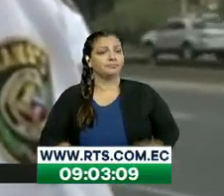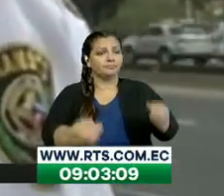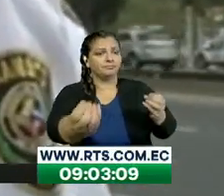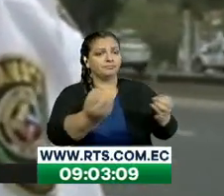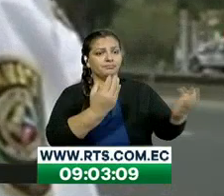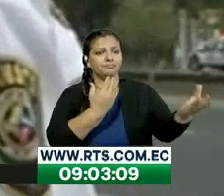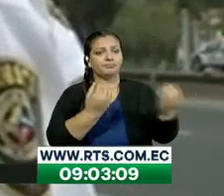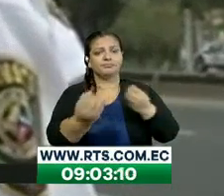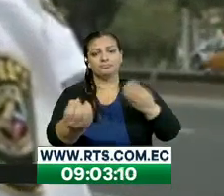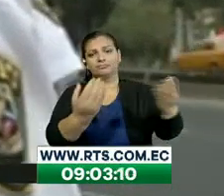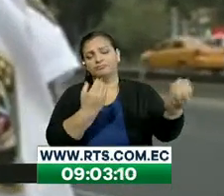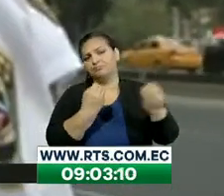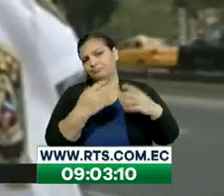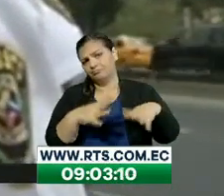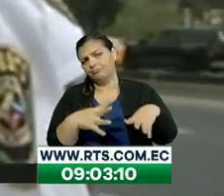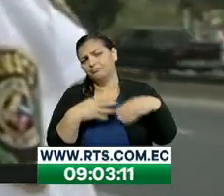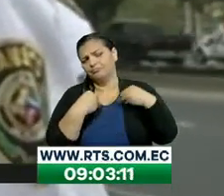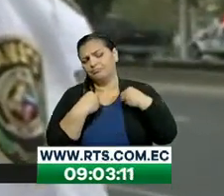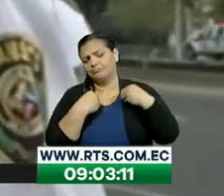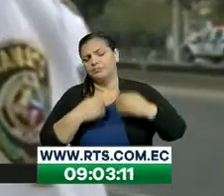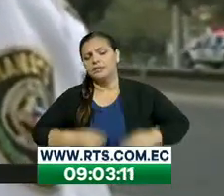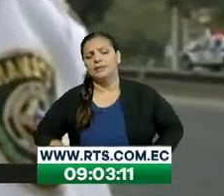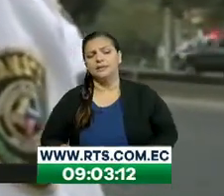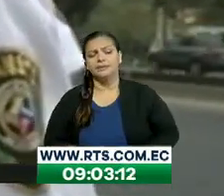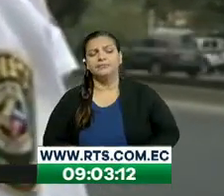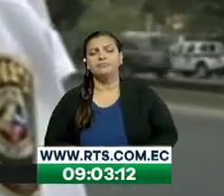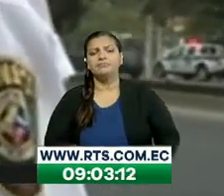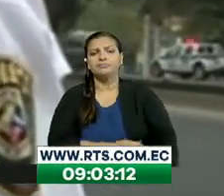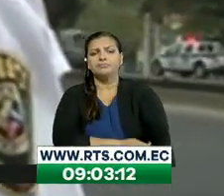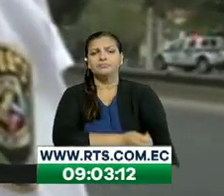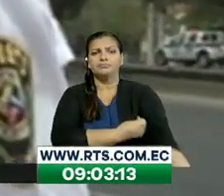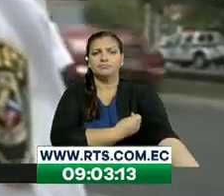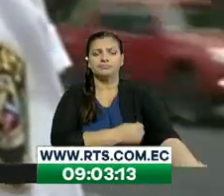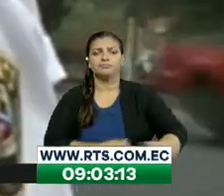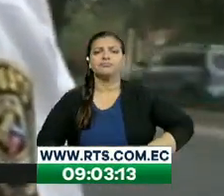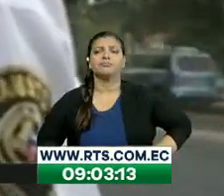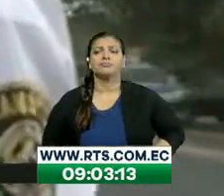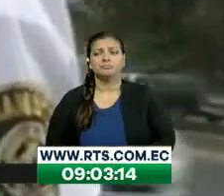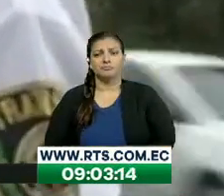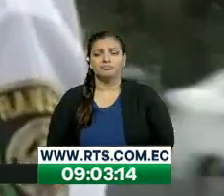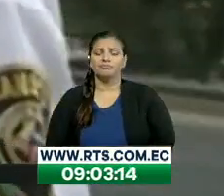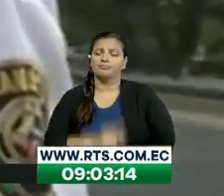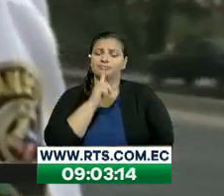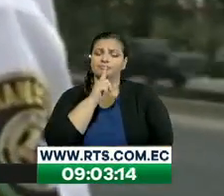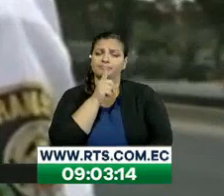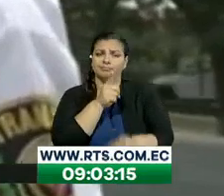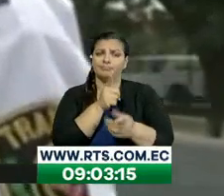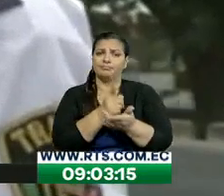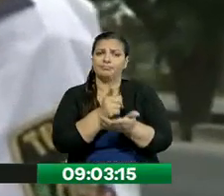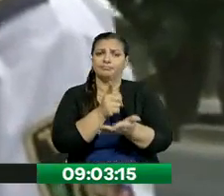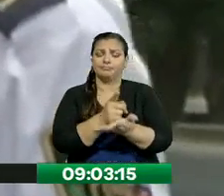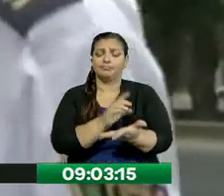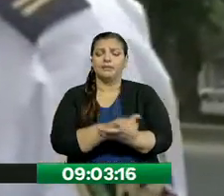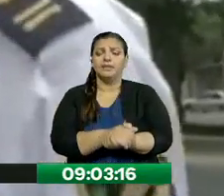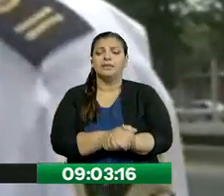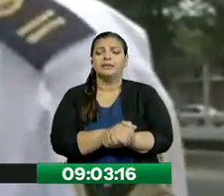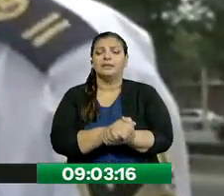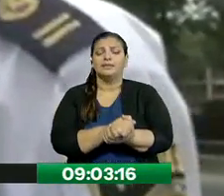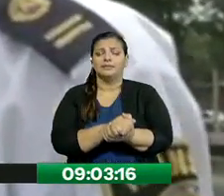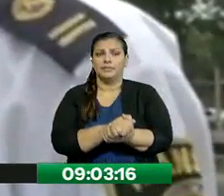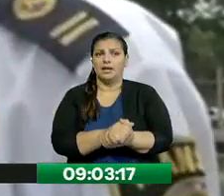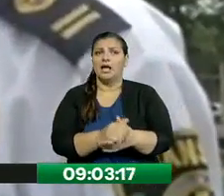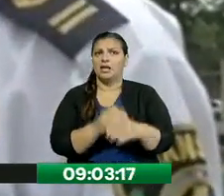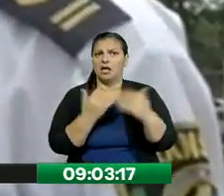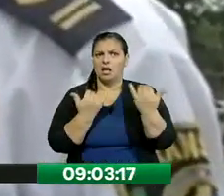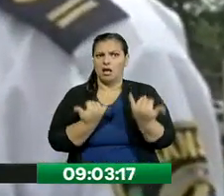las denuncias de los moradores y que en gran parte es una gran realidad. Estamos haciendo mejor supervisión